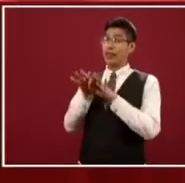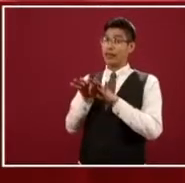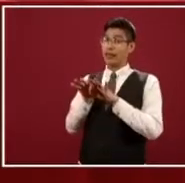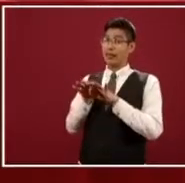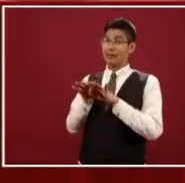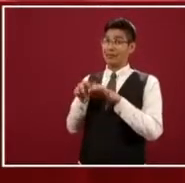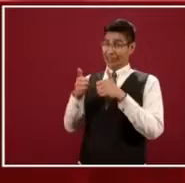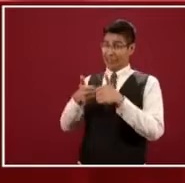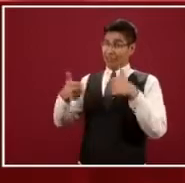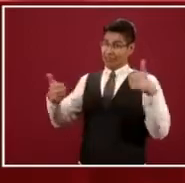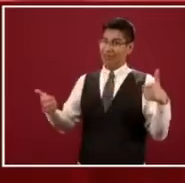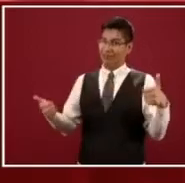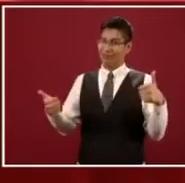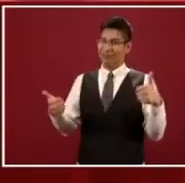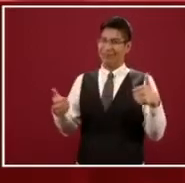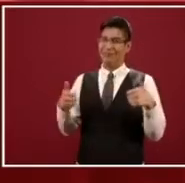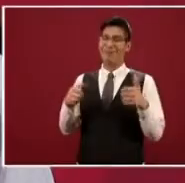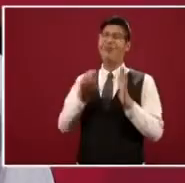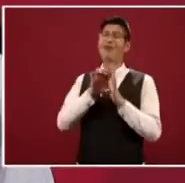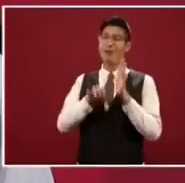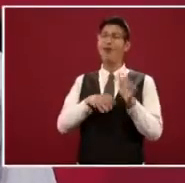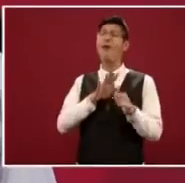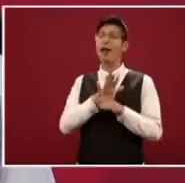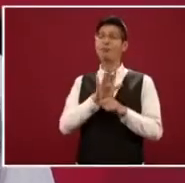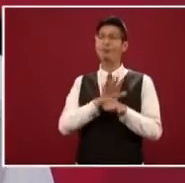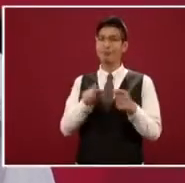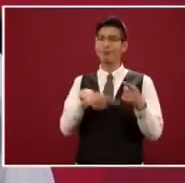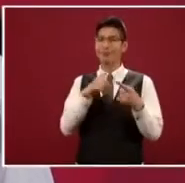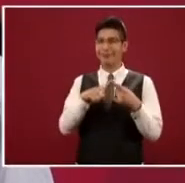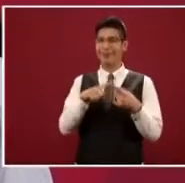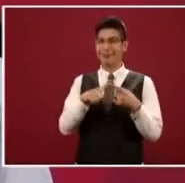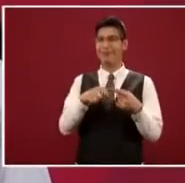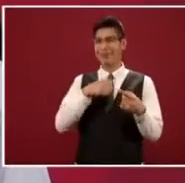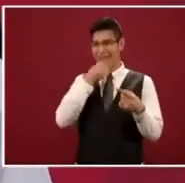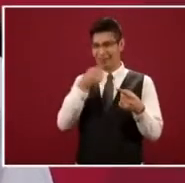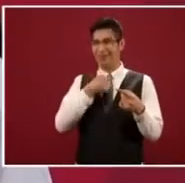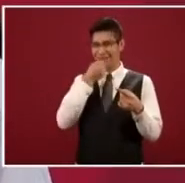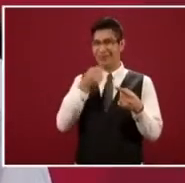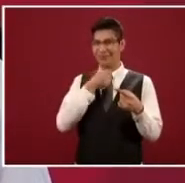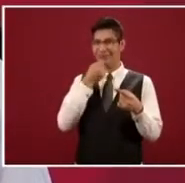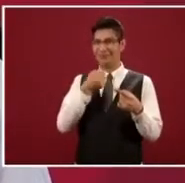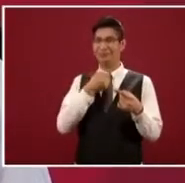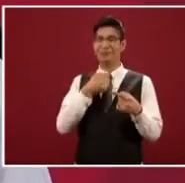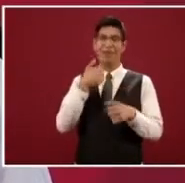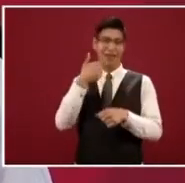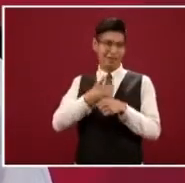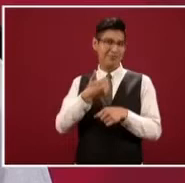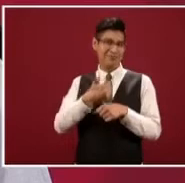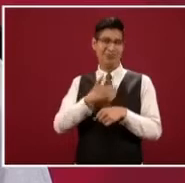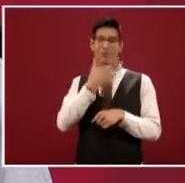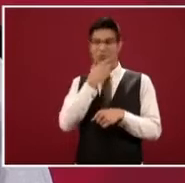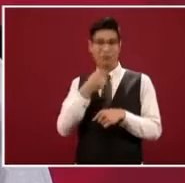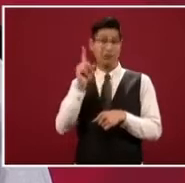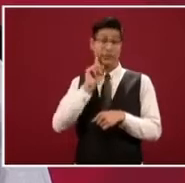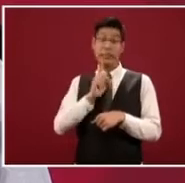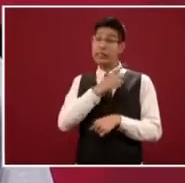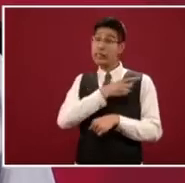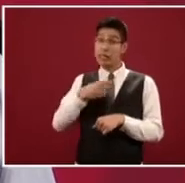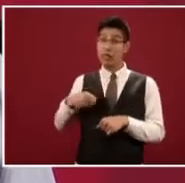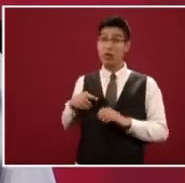muy preciso. Nuestros adultos mayores, nuestros abuelos, nuestras abuelas, son personas que debemos de